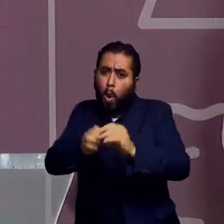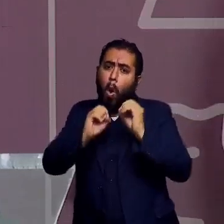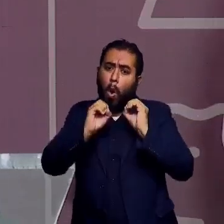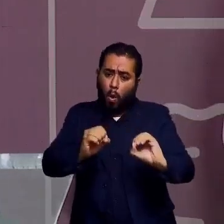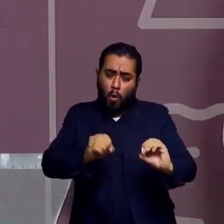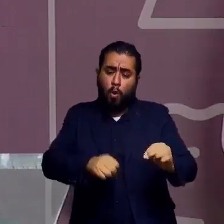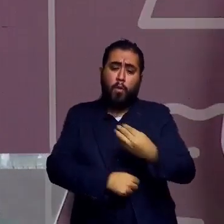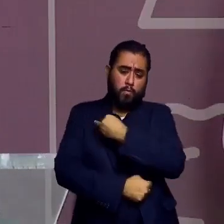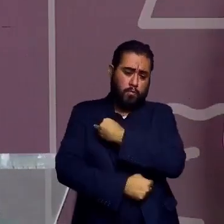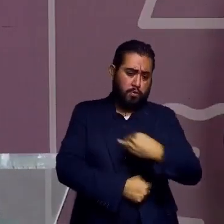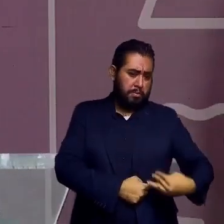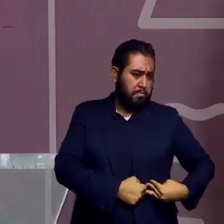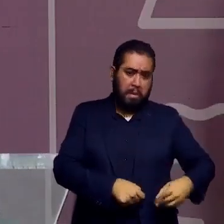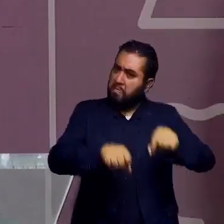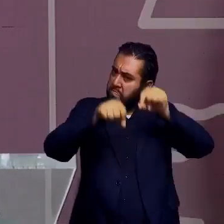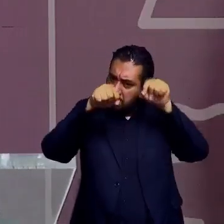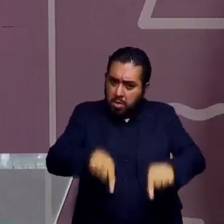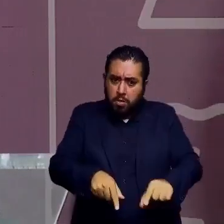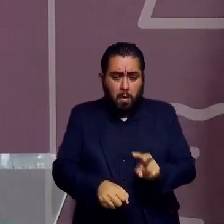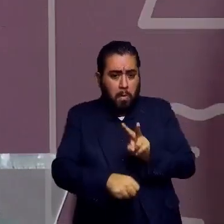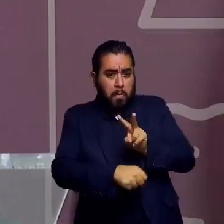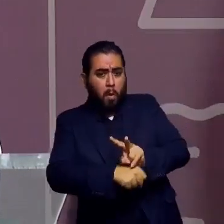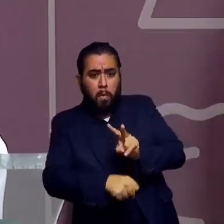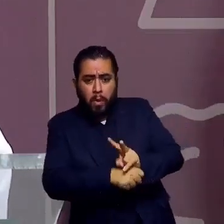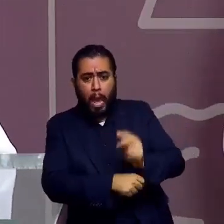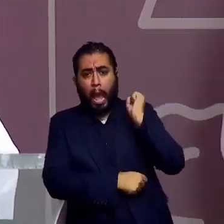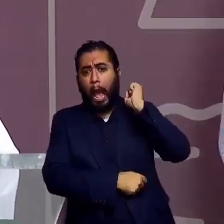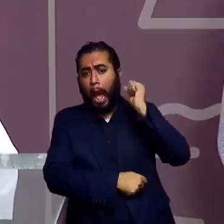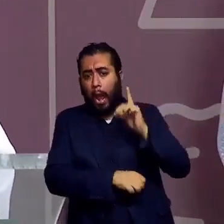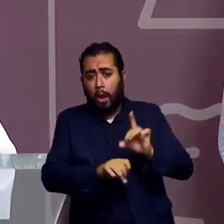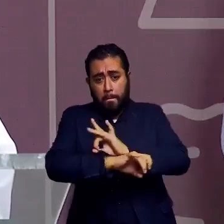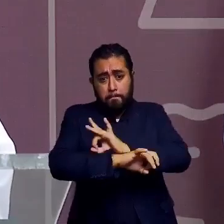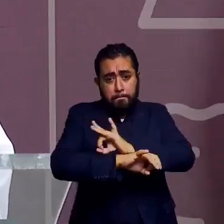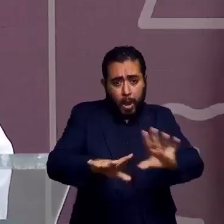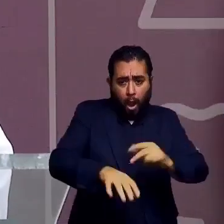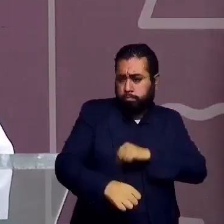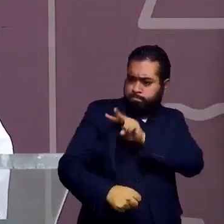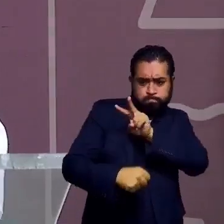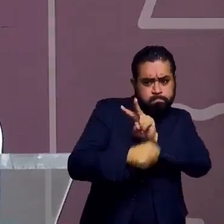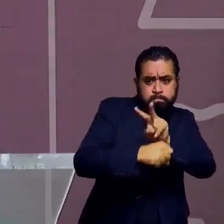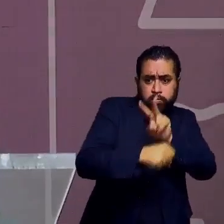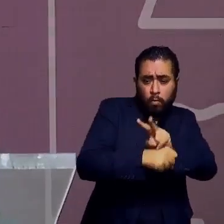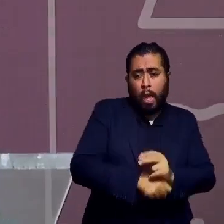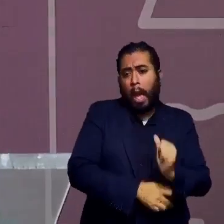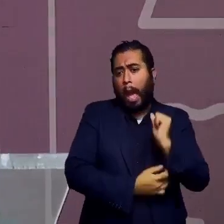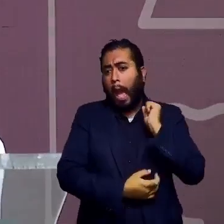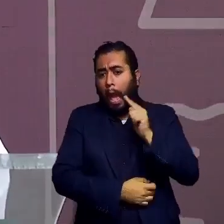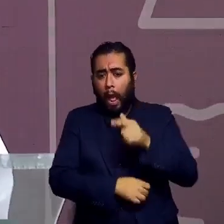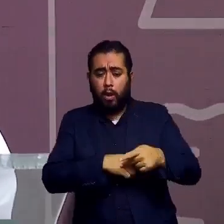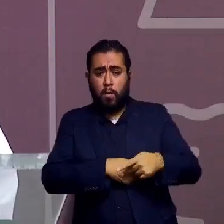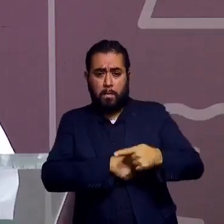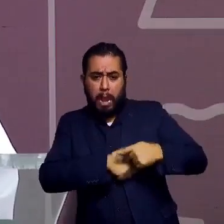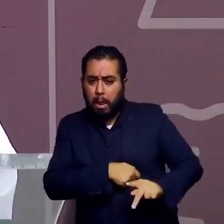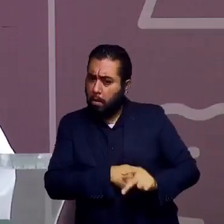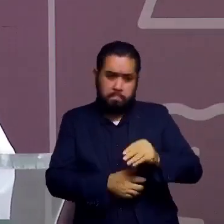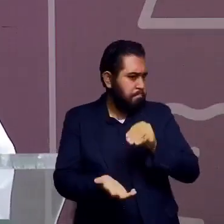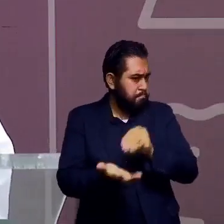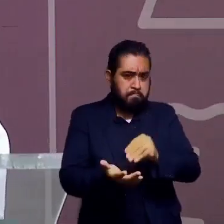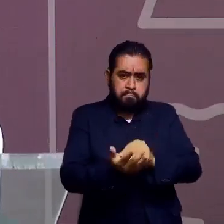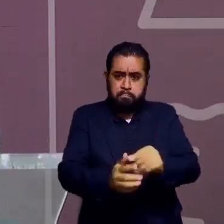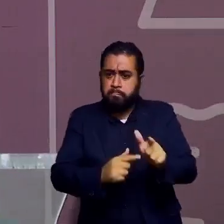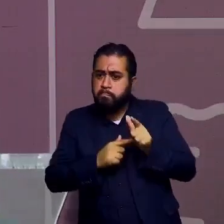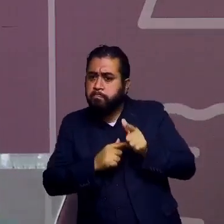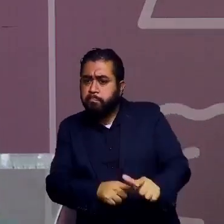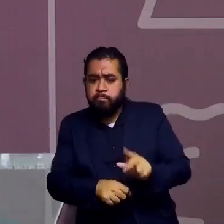municipios que han presentado algún hecho relevante relacionada con agresión o enfrentamiento. Todo